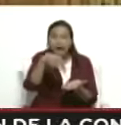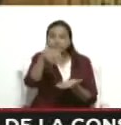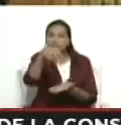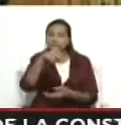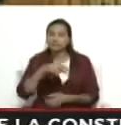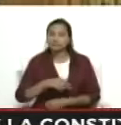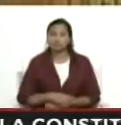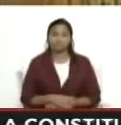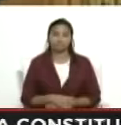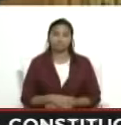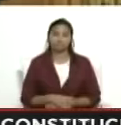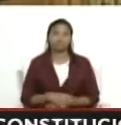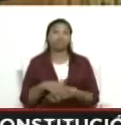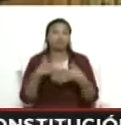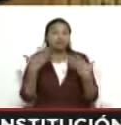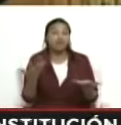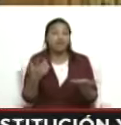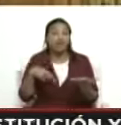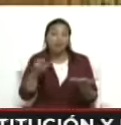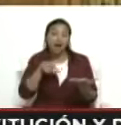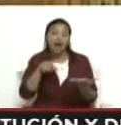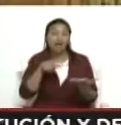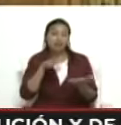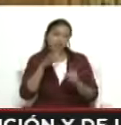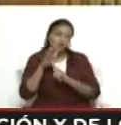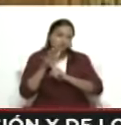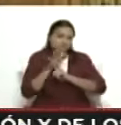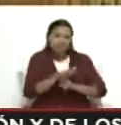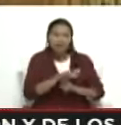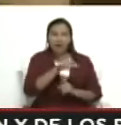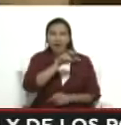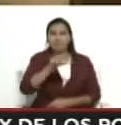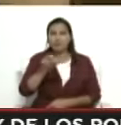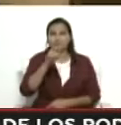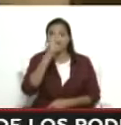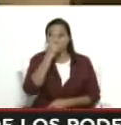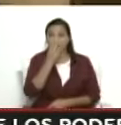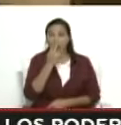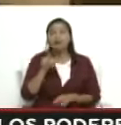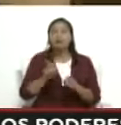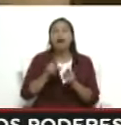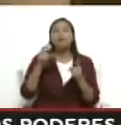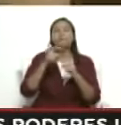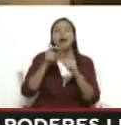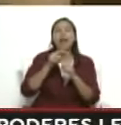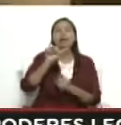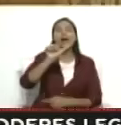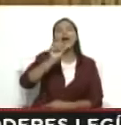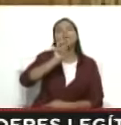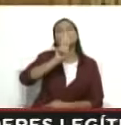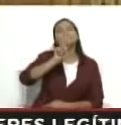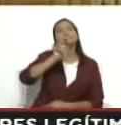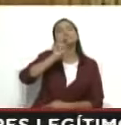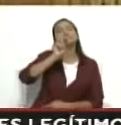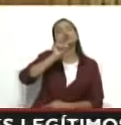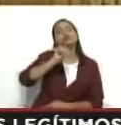Y además de una sumisión, no sé si el término sumisión tiene gradaciones,